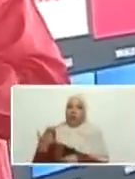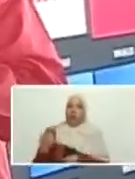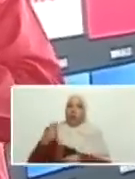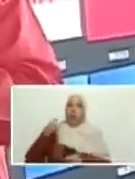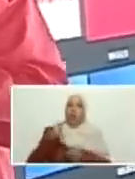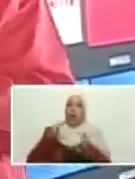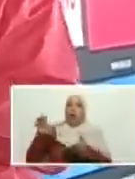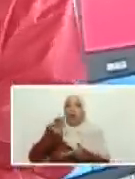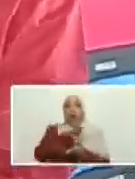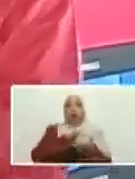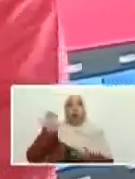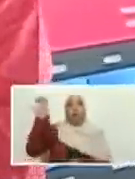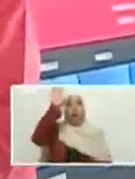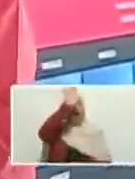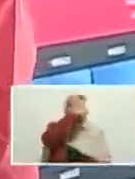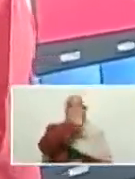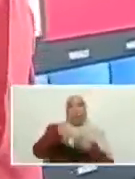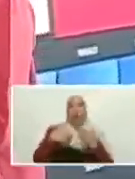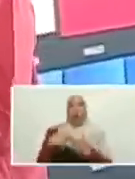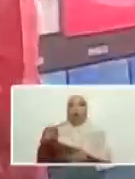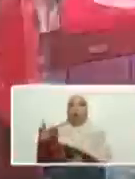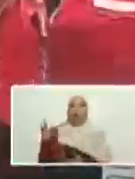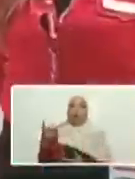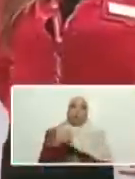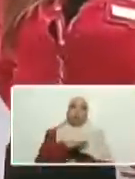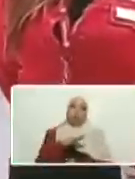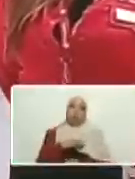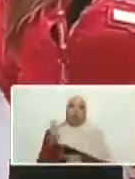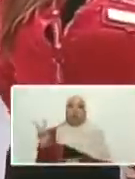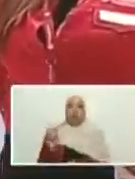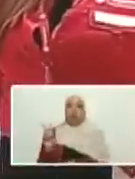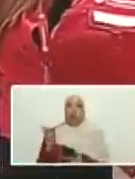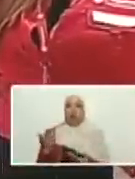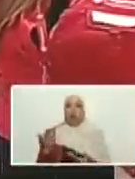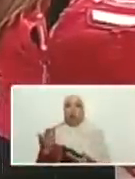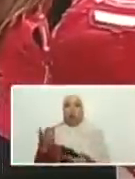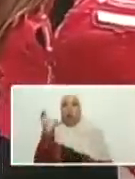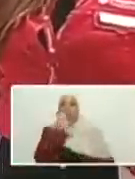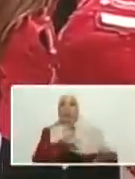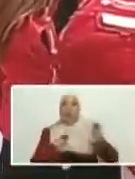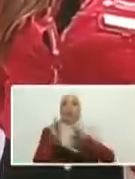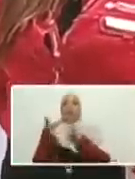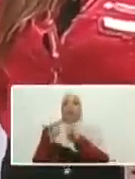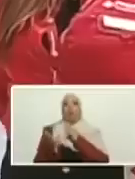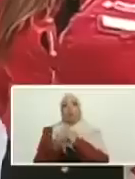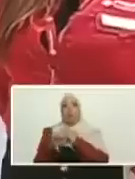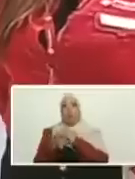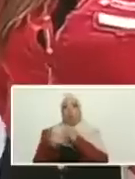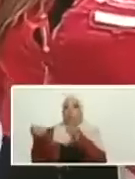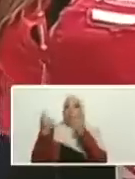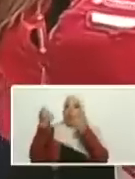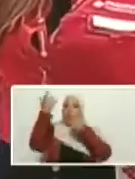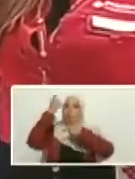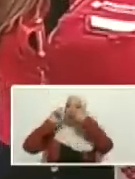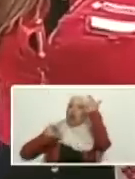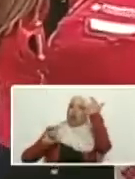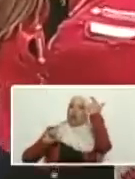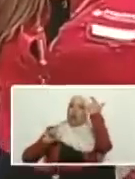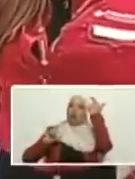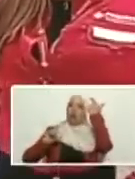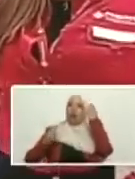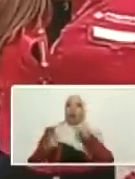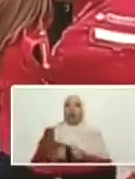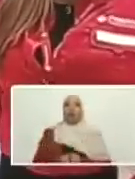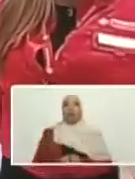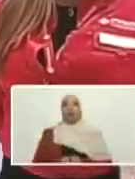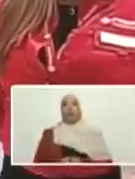exportación para Venezuela. Lo que usted siempre ha dicho, presidente, la ciencia y la tecnología, eso nos lo enseñó nuestro comandante Chávez, para la